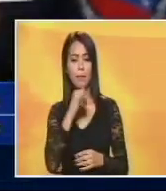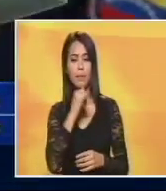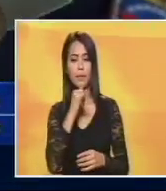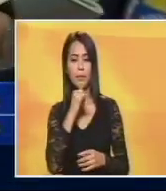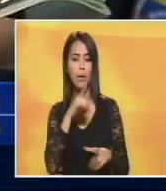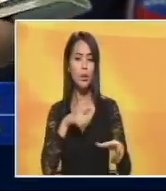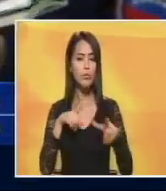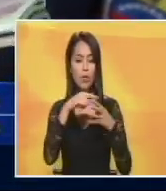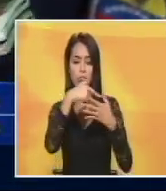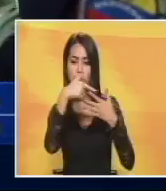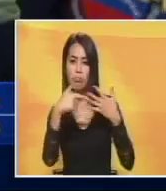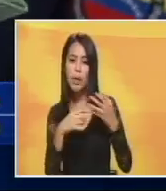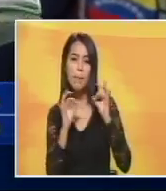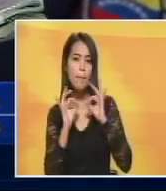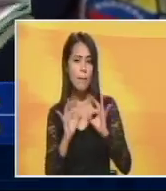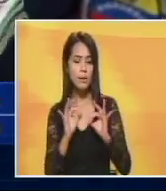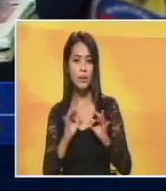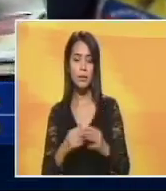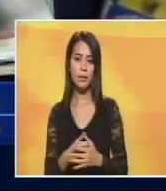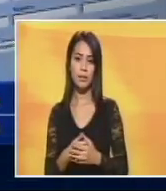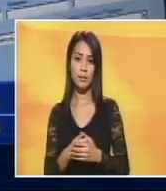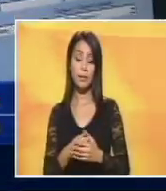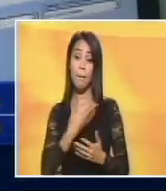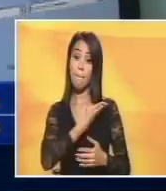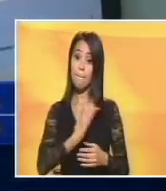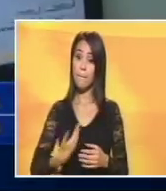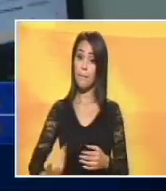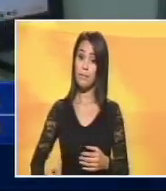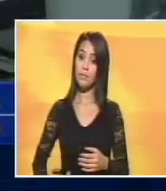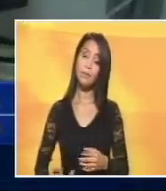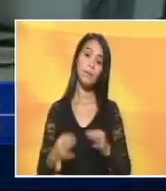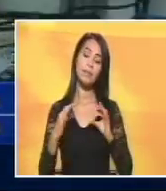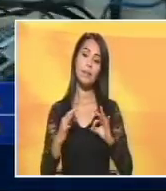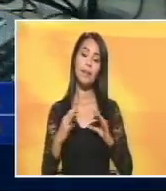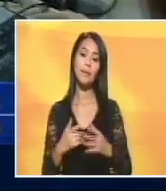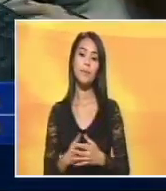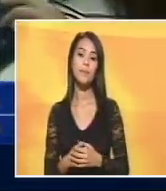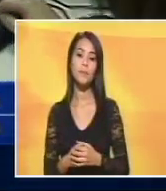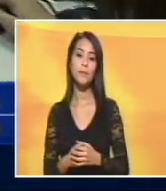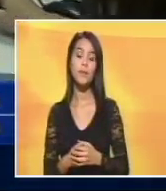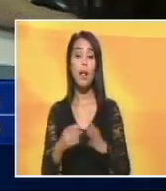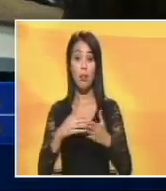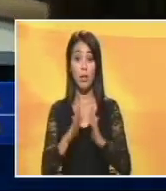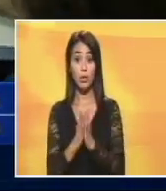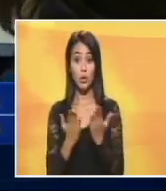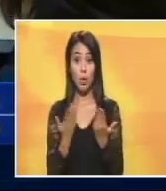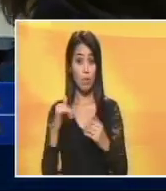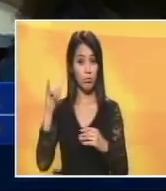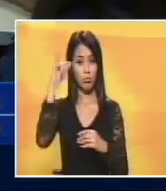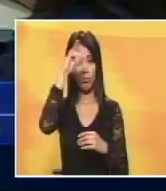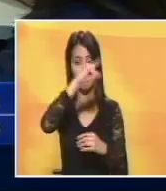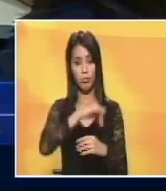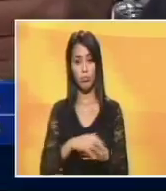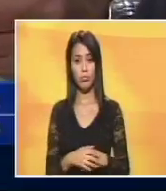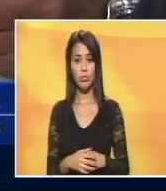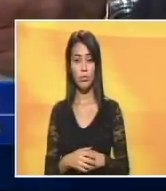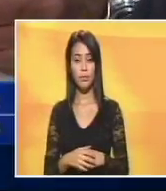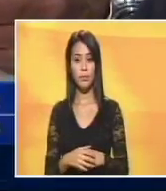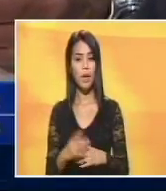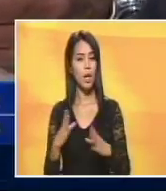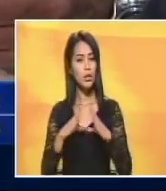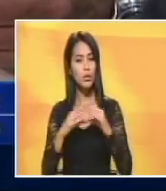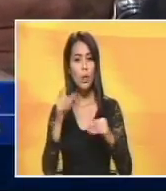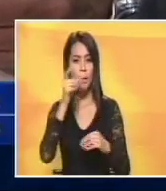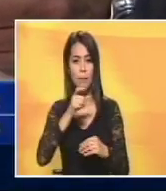estas medidas especiales establecidas por decreto presidencial se garantiza la expedición del documento de viaje y se le facilita a todos los